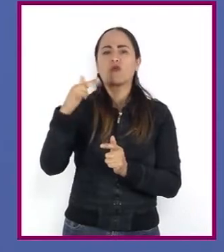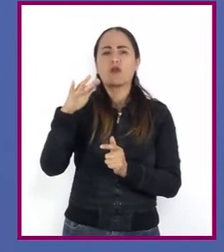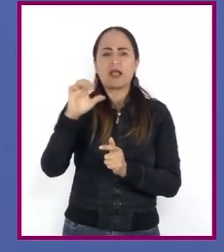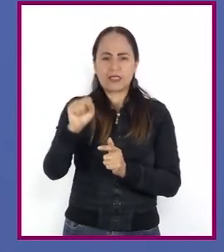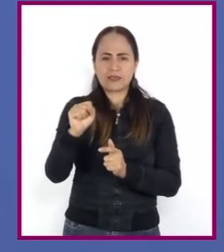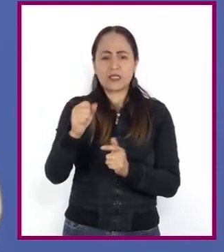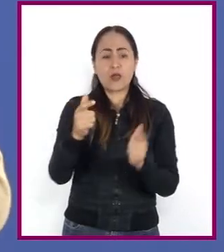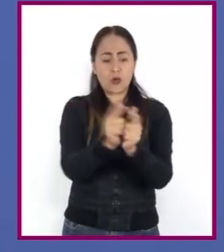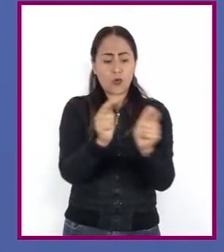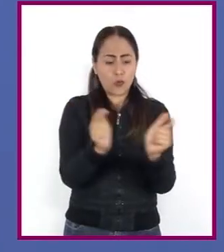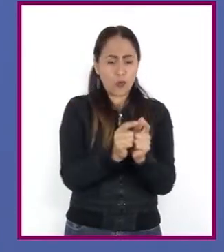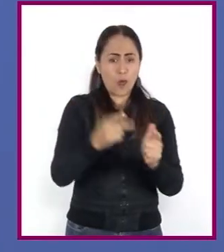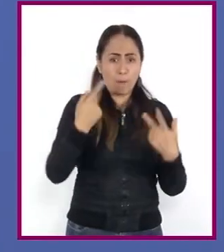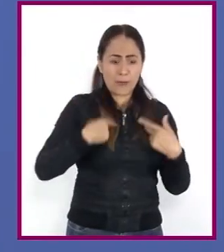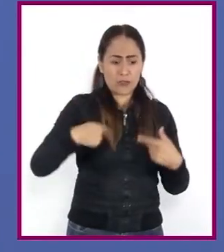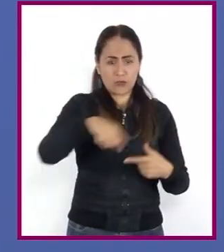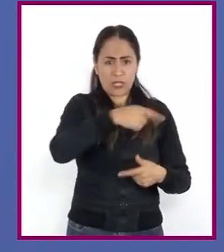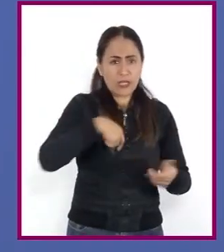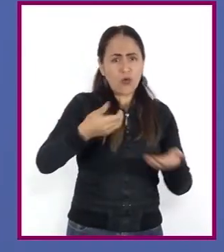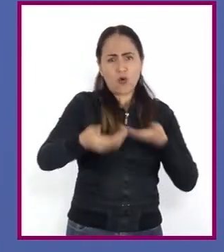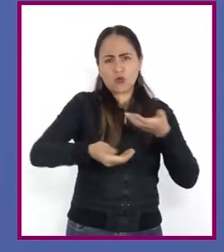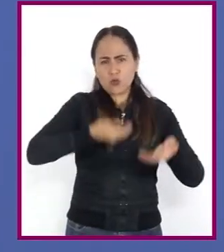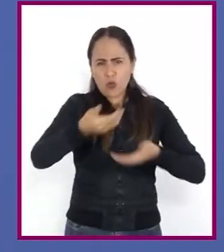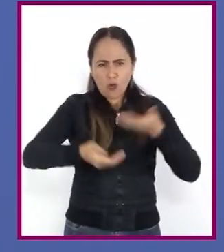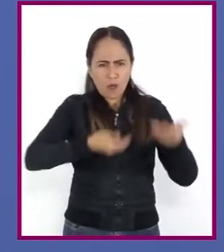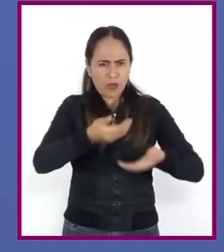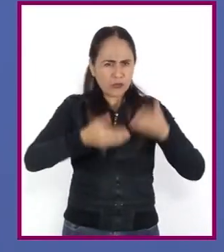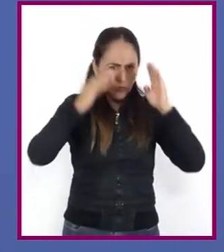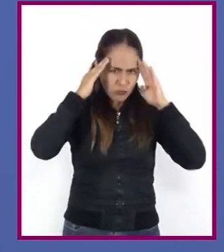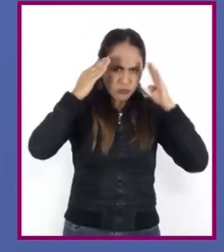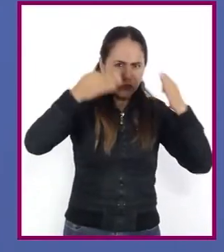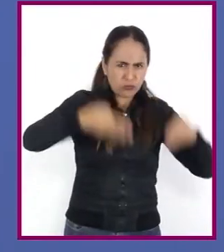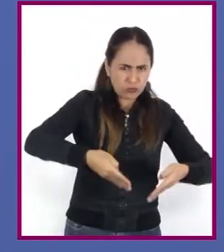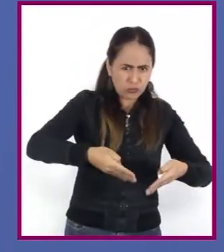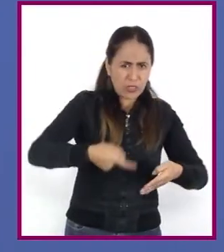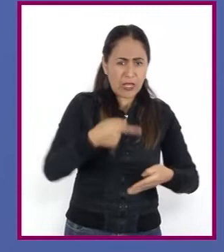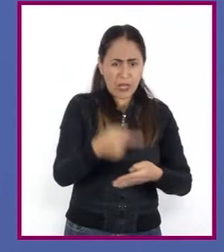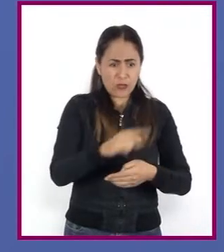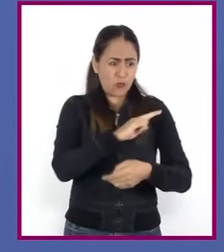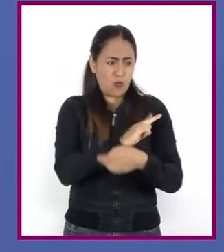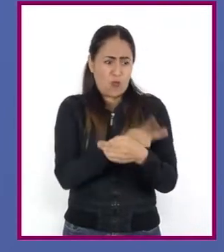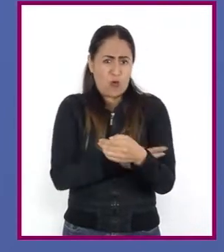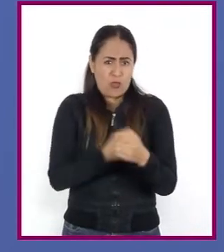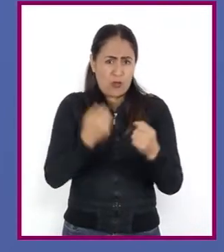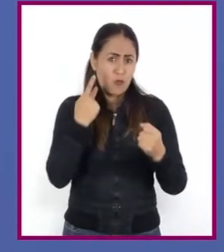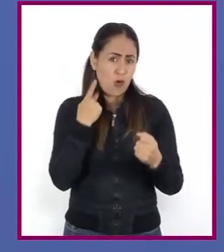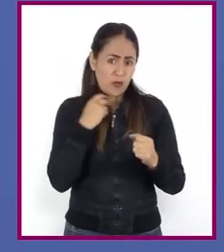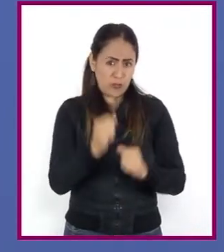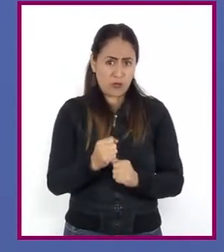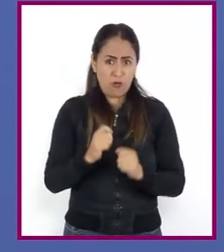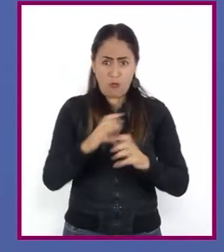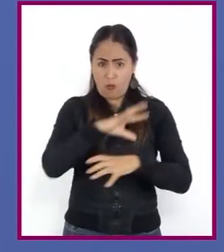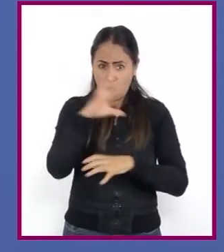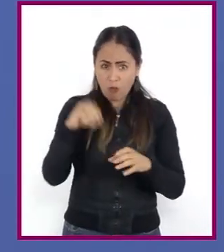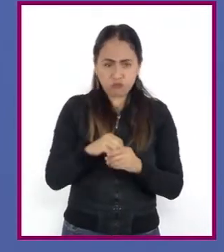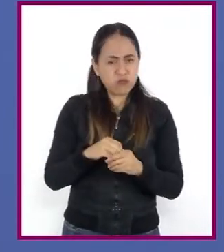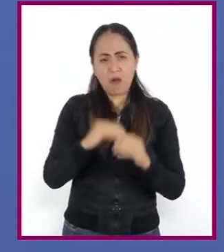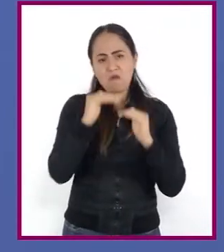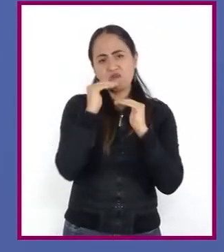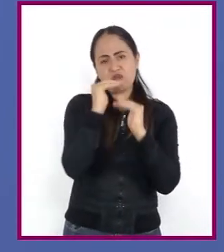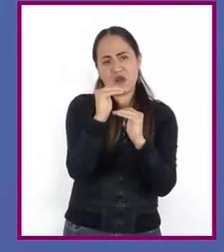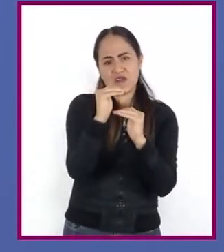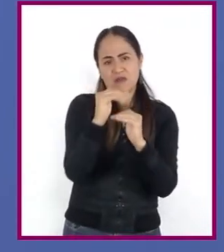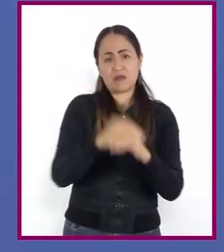personas dedicadas al comercio tenía un limitado poder político por parte del rey y